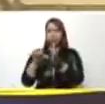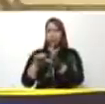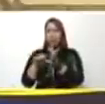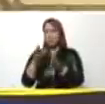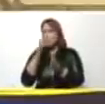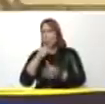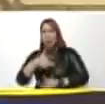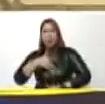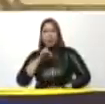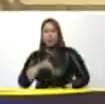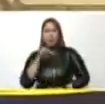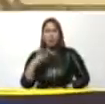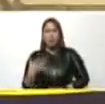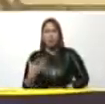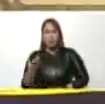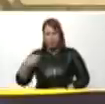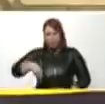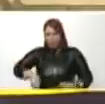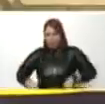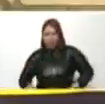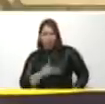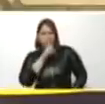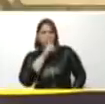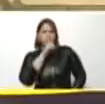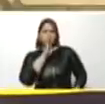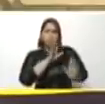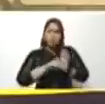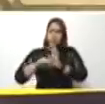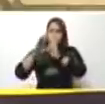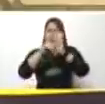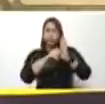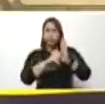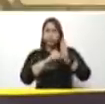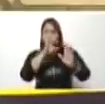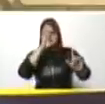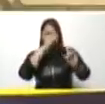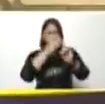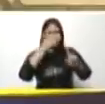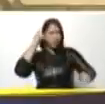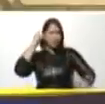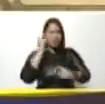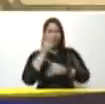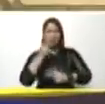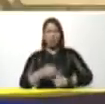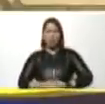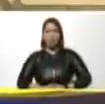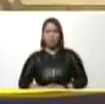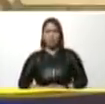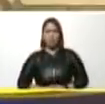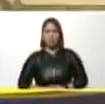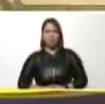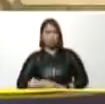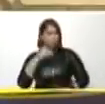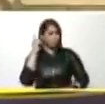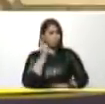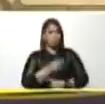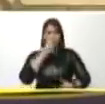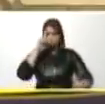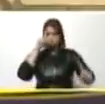indolencia, la burocracia, la corrupción, e ir por ella. Ir por ella.